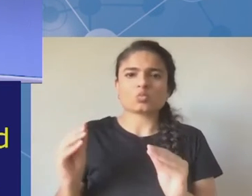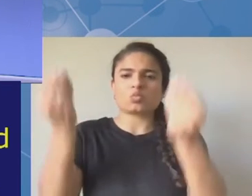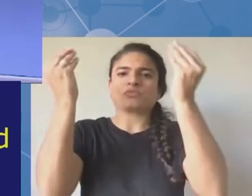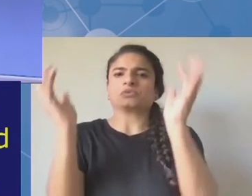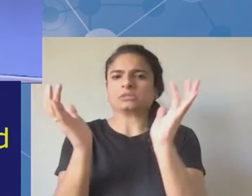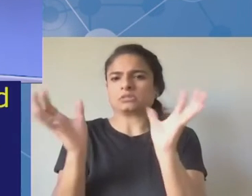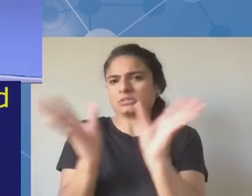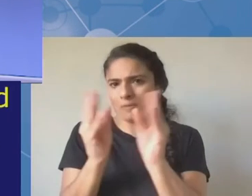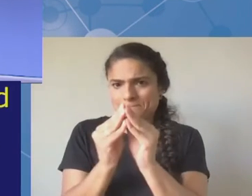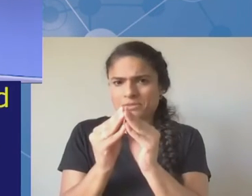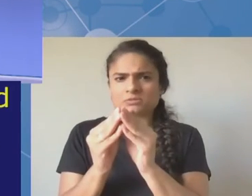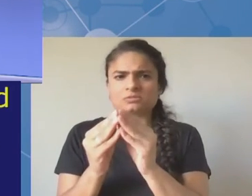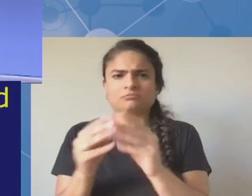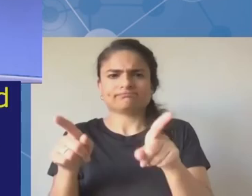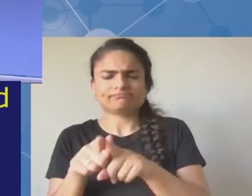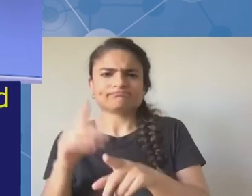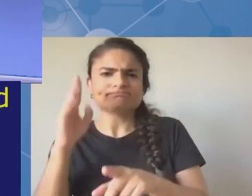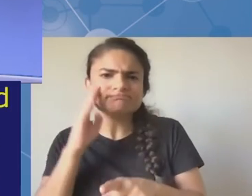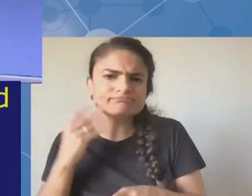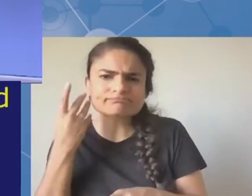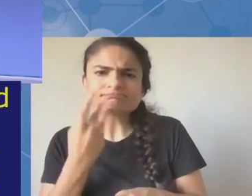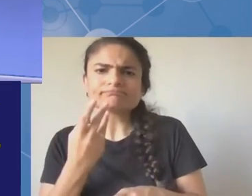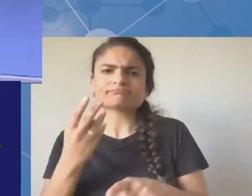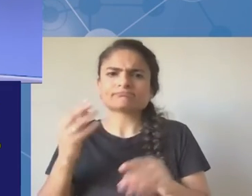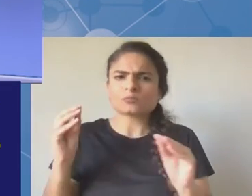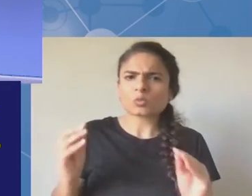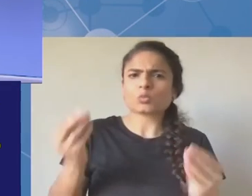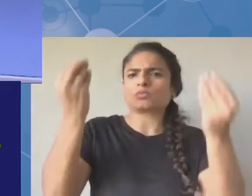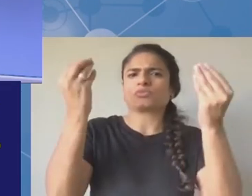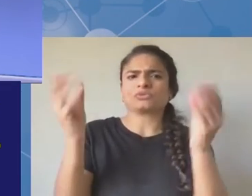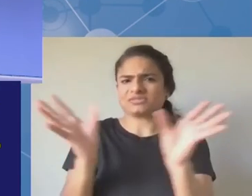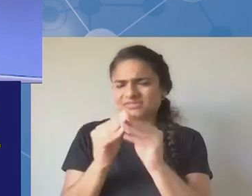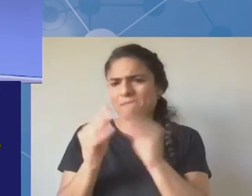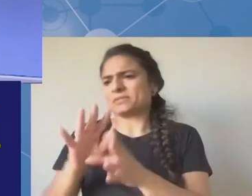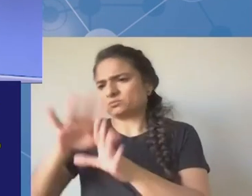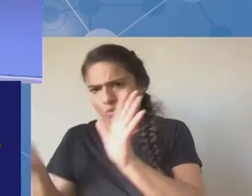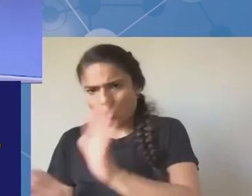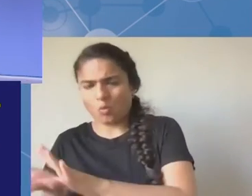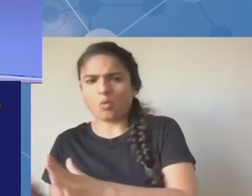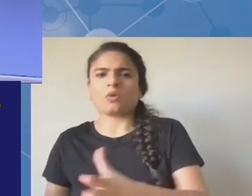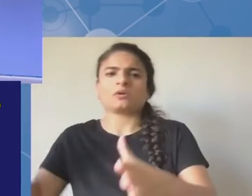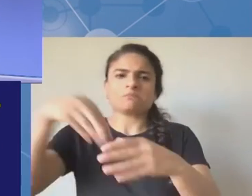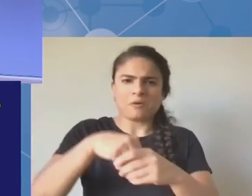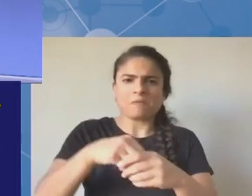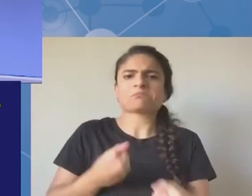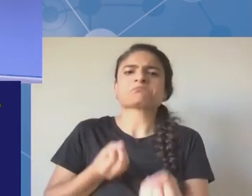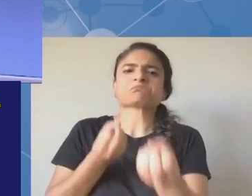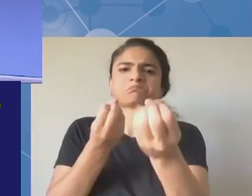discusiones y que en las conclusiones esa voz de los jóvenes sea oída. Muchas gracias.